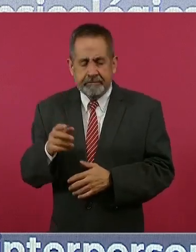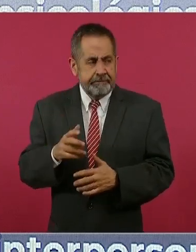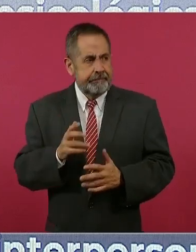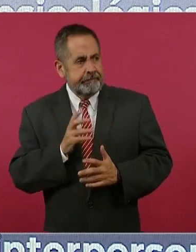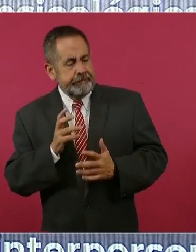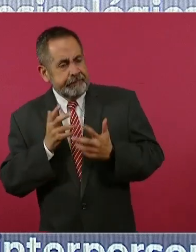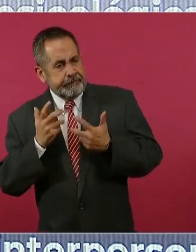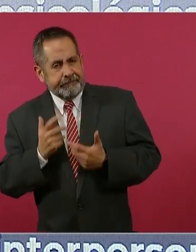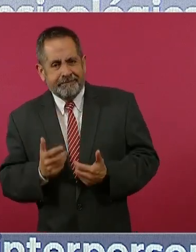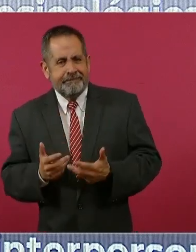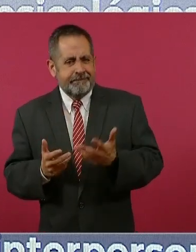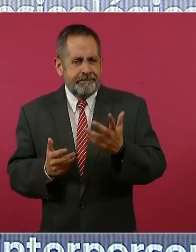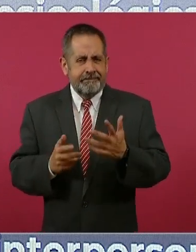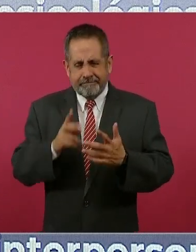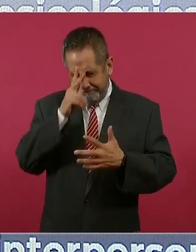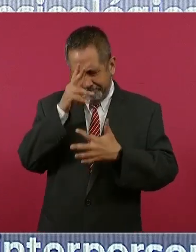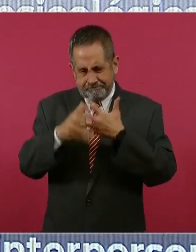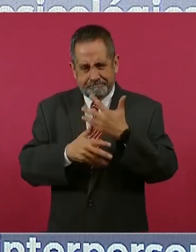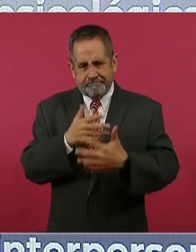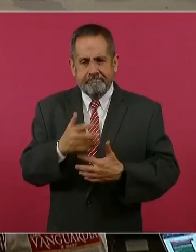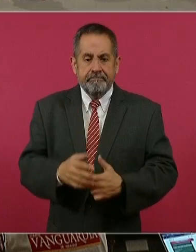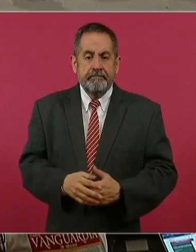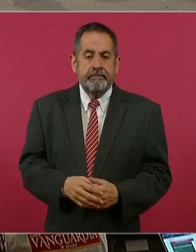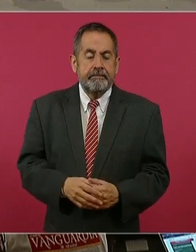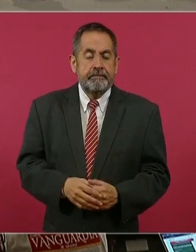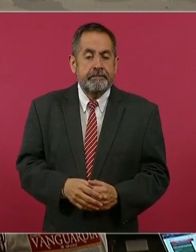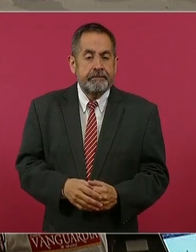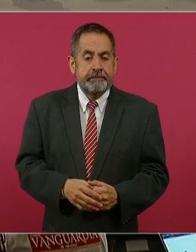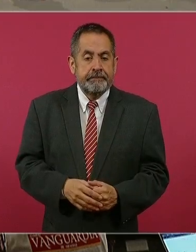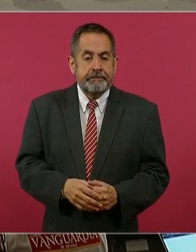elementos seleccionados de la comunidad.